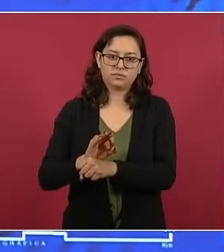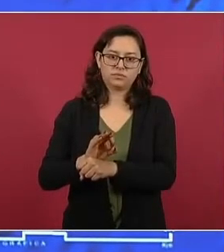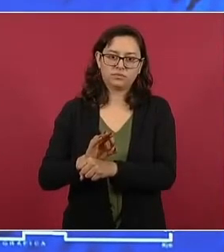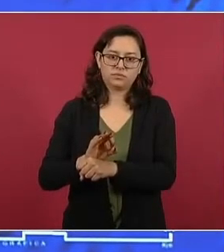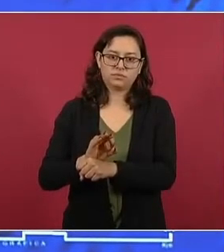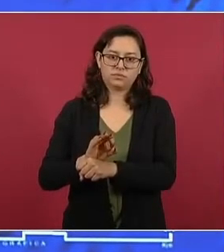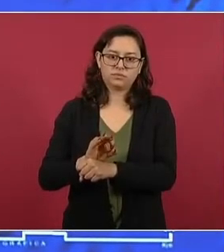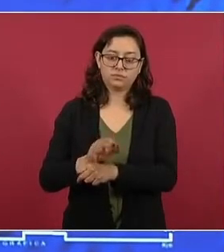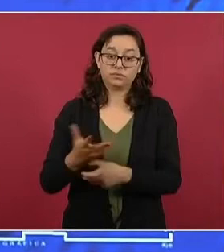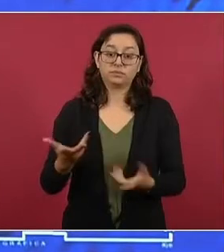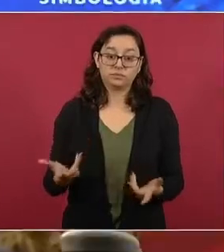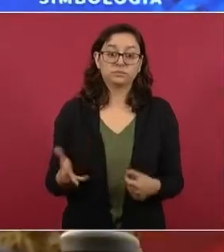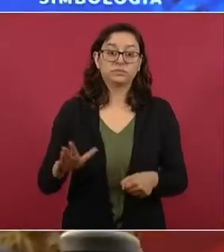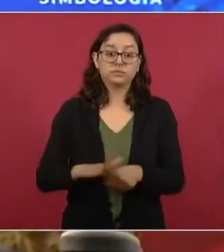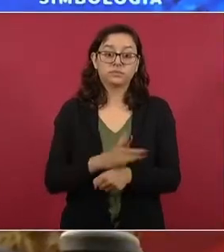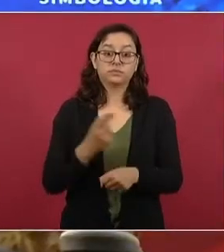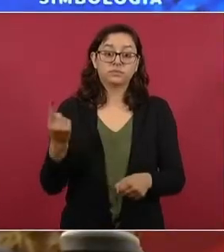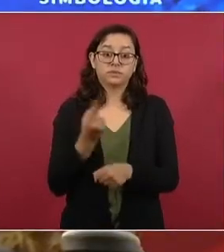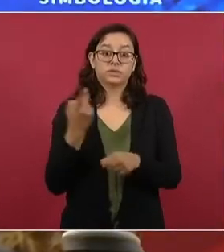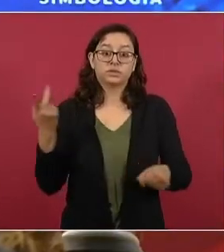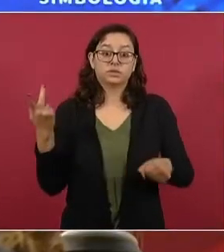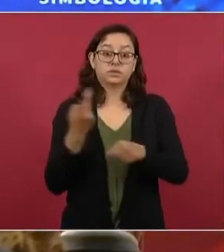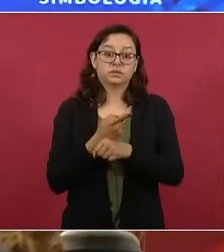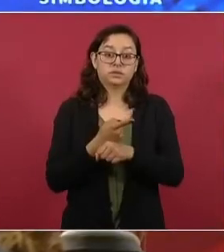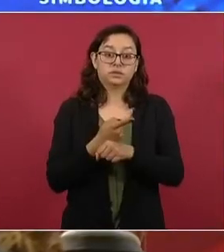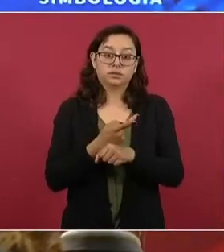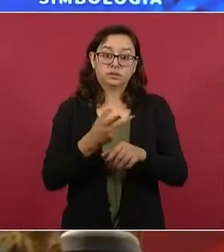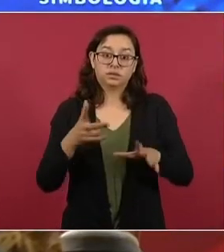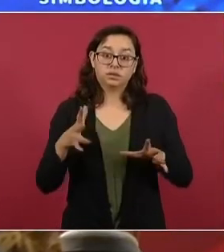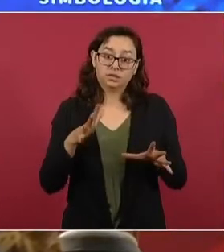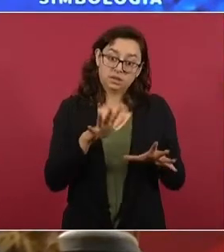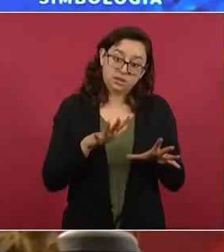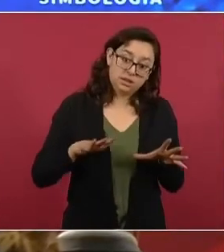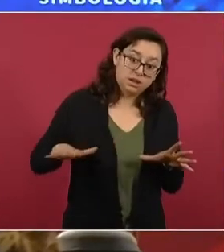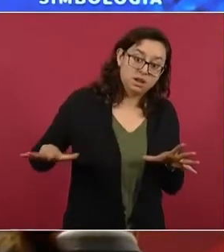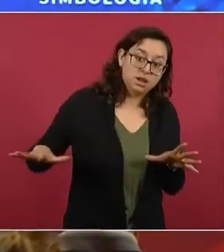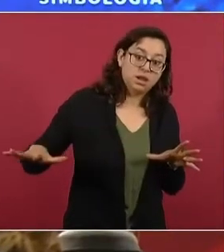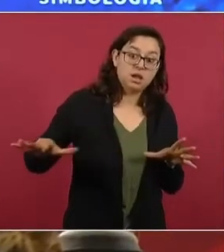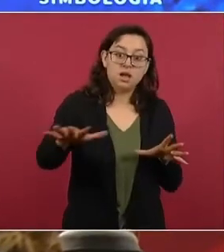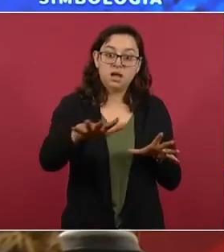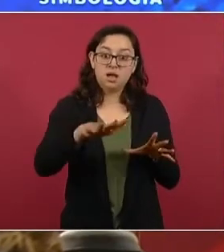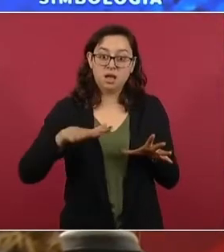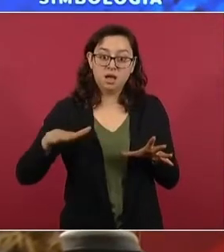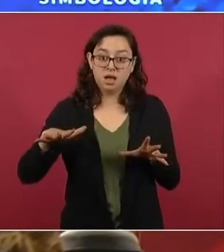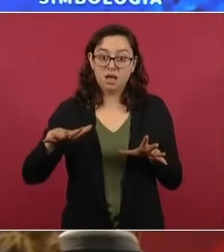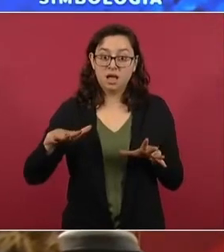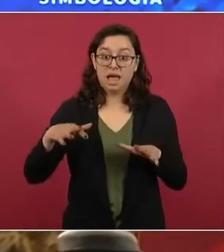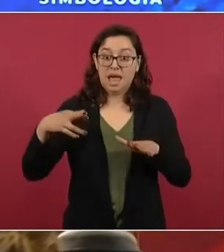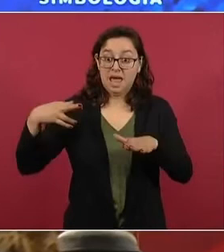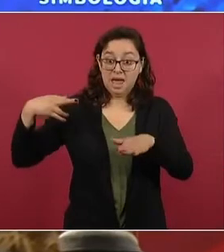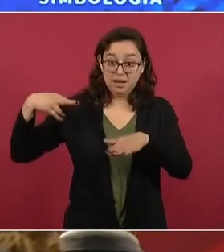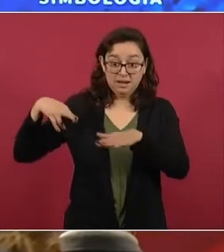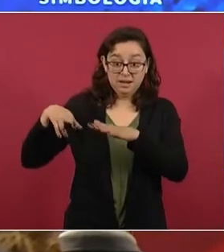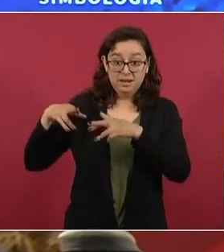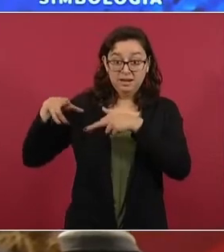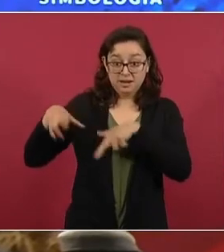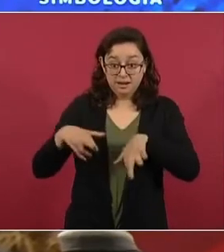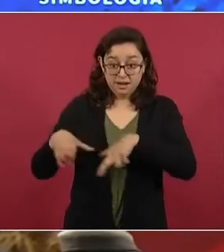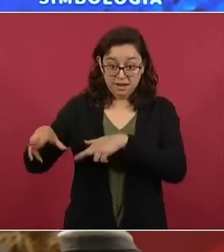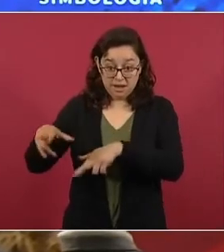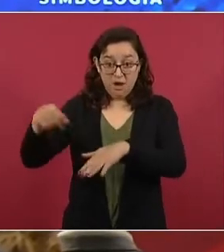porque la zona precisamente de los ríos subterráneos